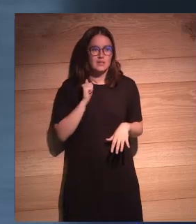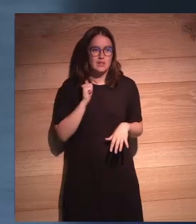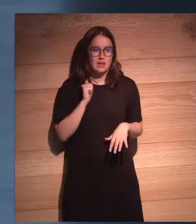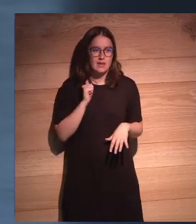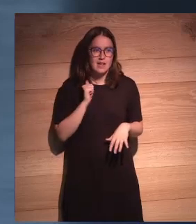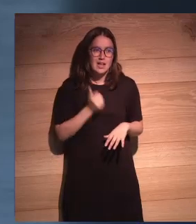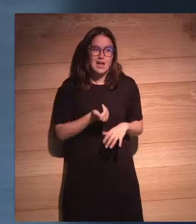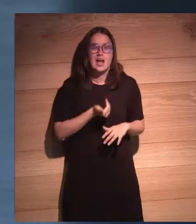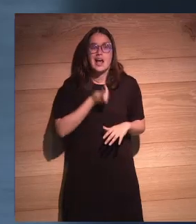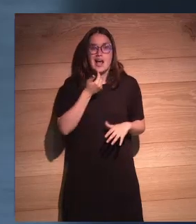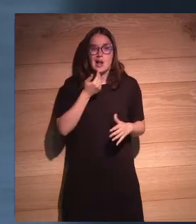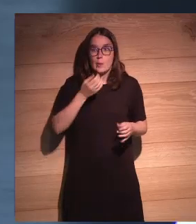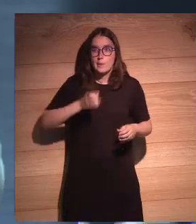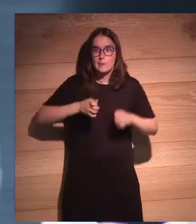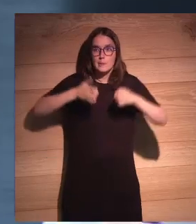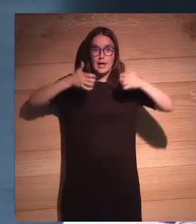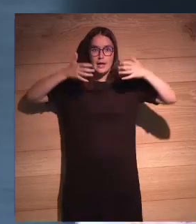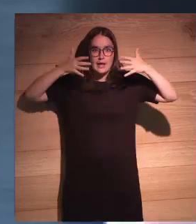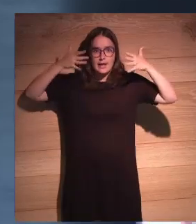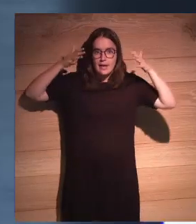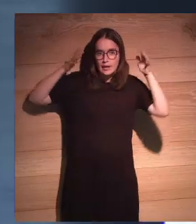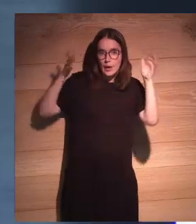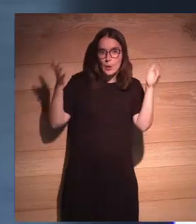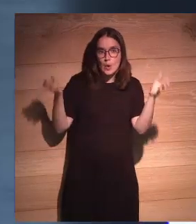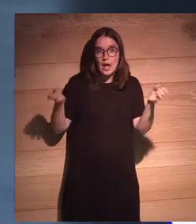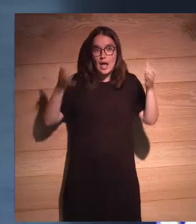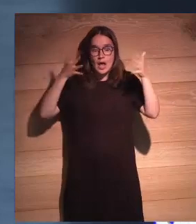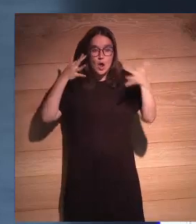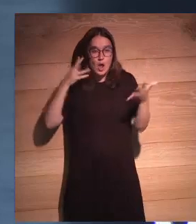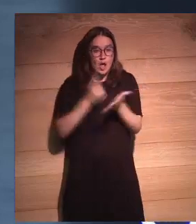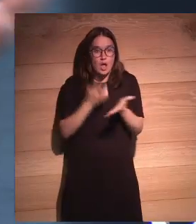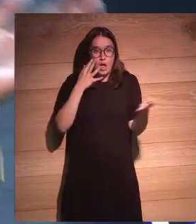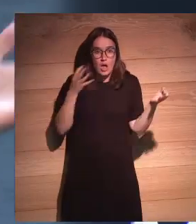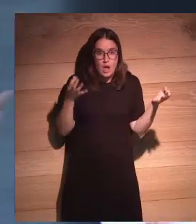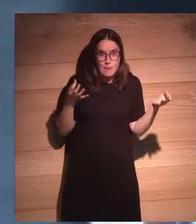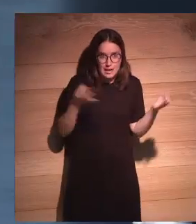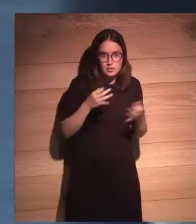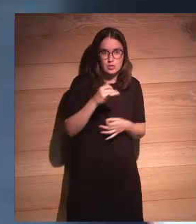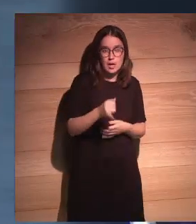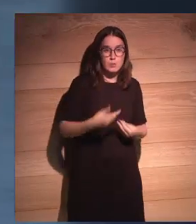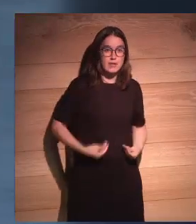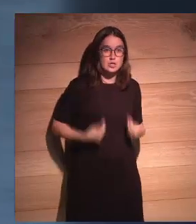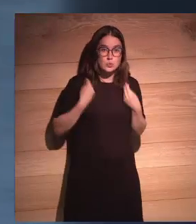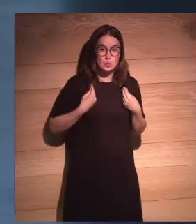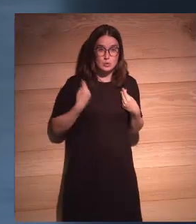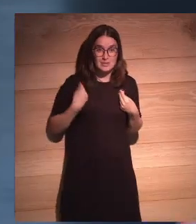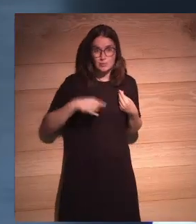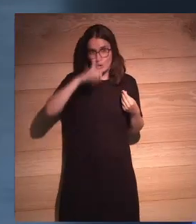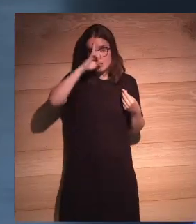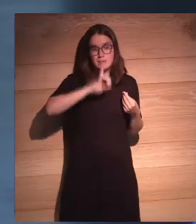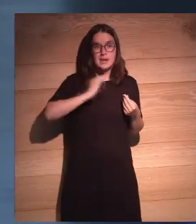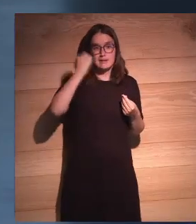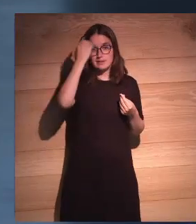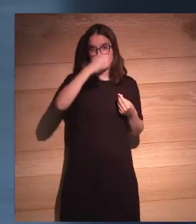es nada místico, no es nada desafiante, hay peligros, hay sustos que nos podemos llevar, como las imágenes de las